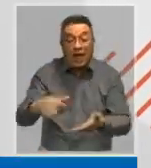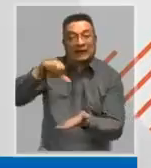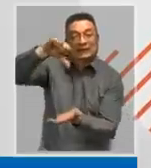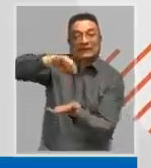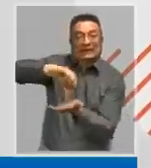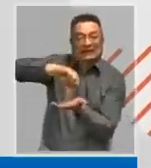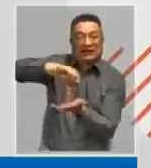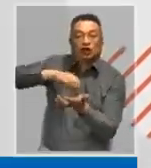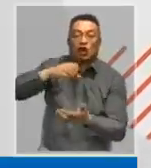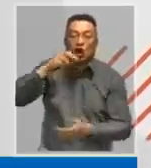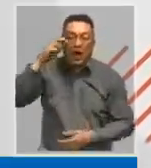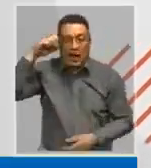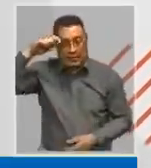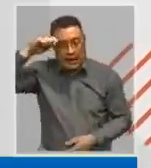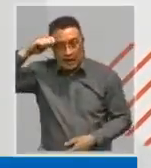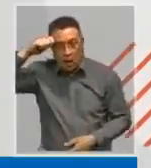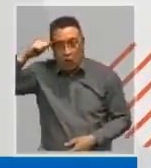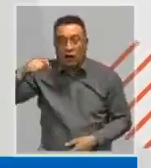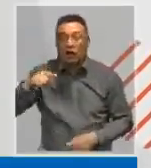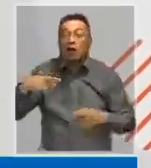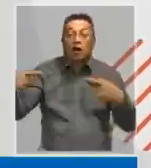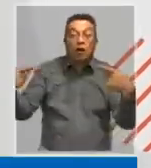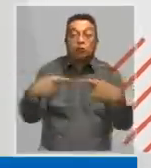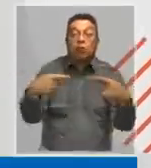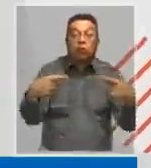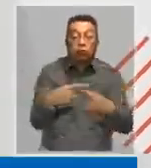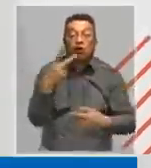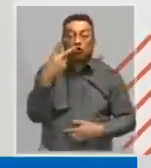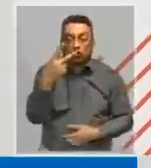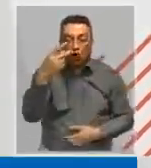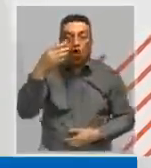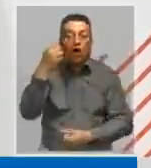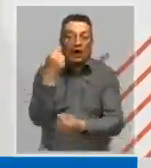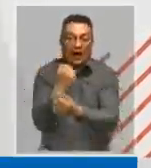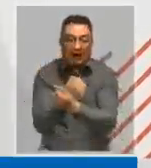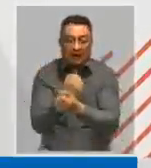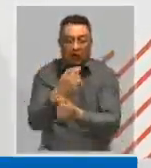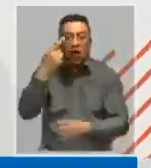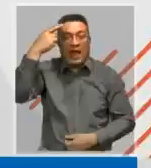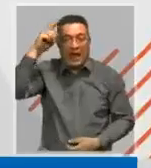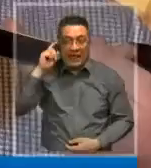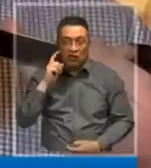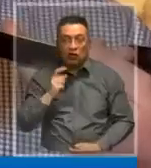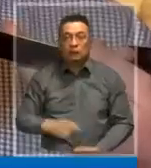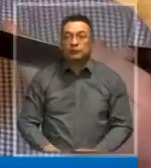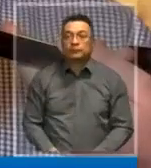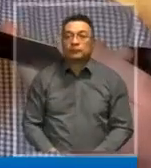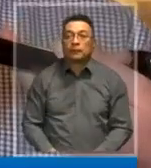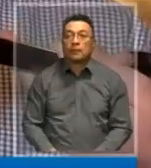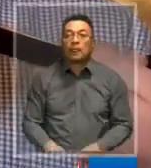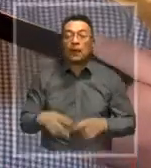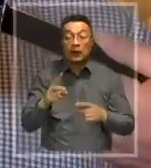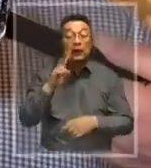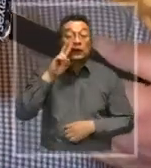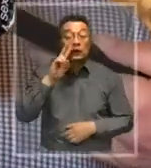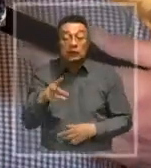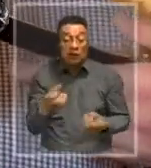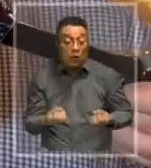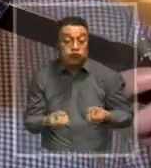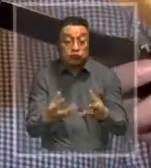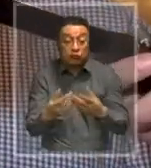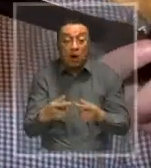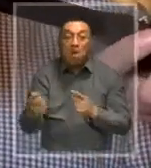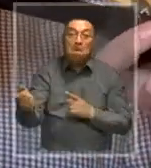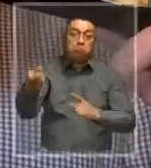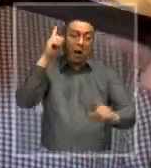centro de Rancagua. Enfrentamiento que terminó con dos funcionarios policiales heridos. Sin media provocación, son